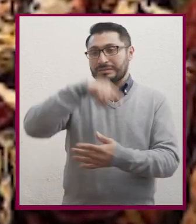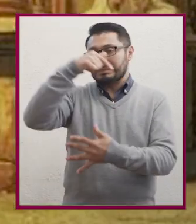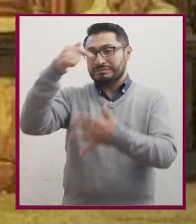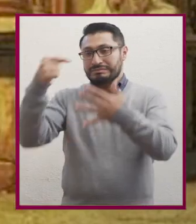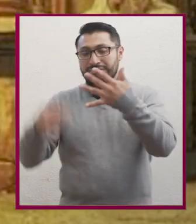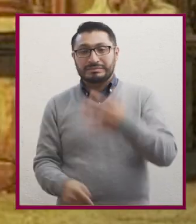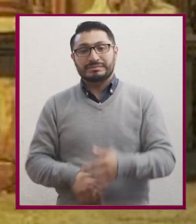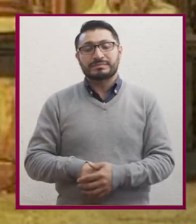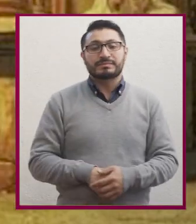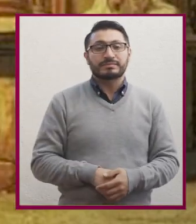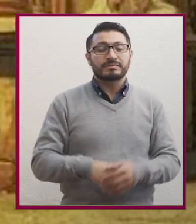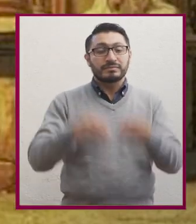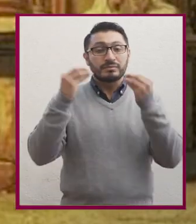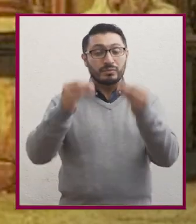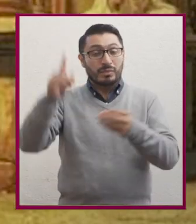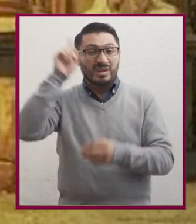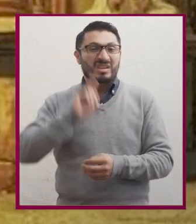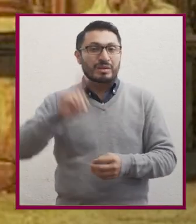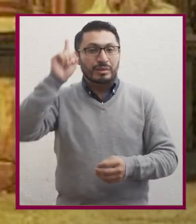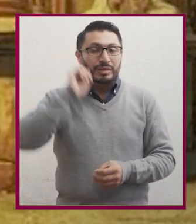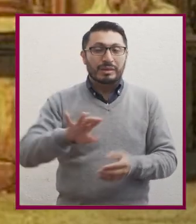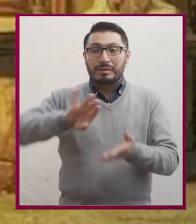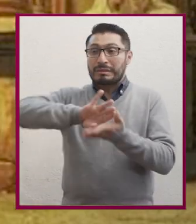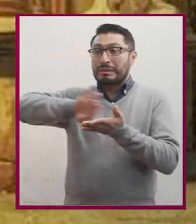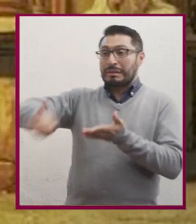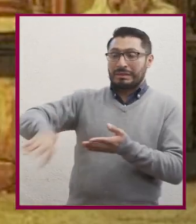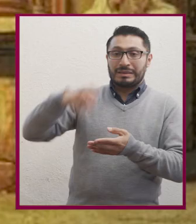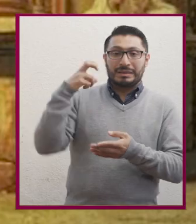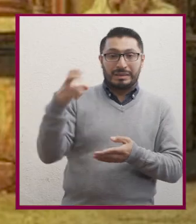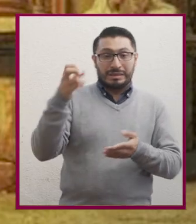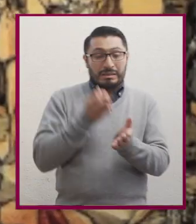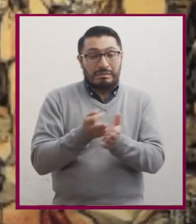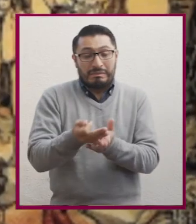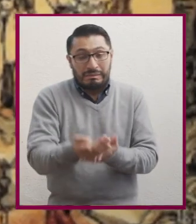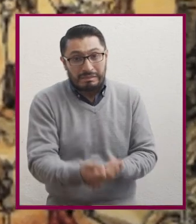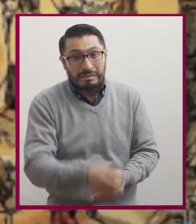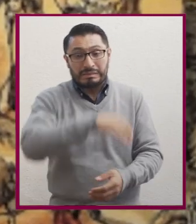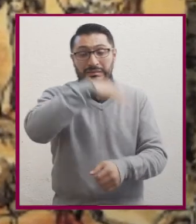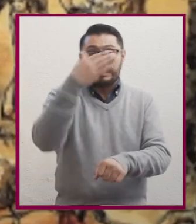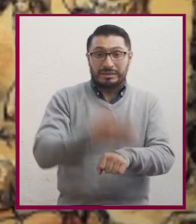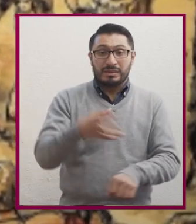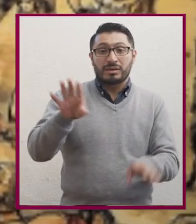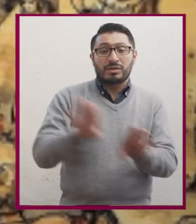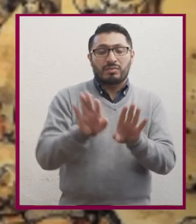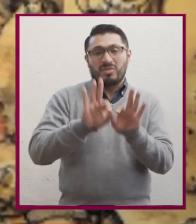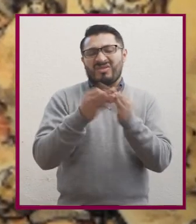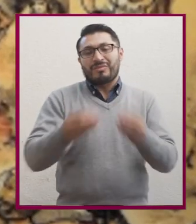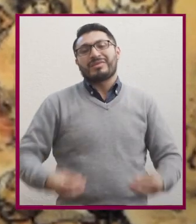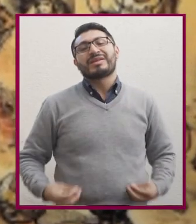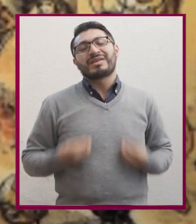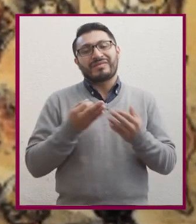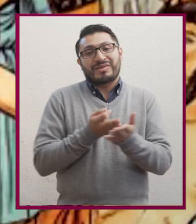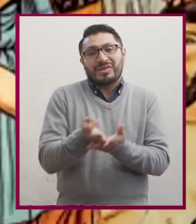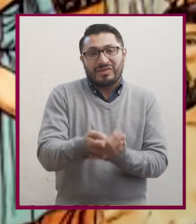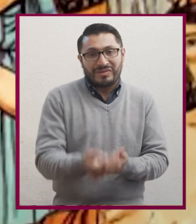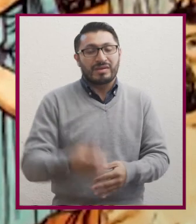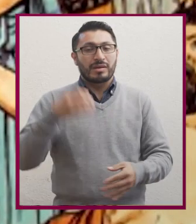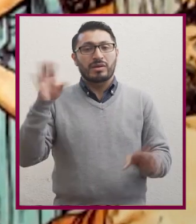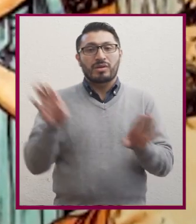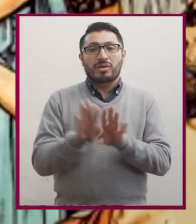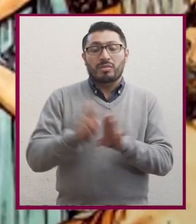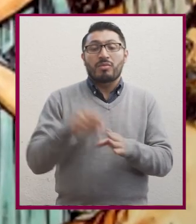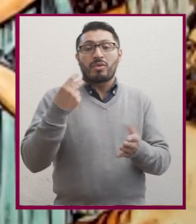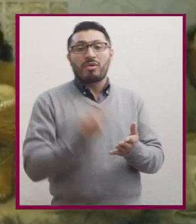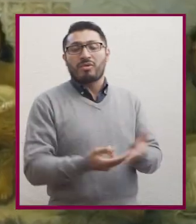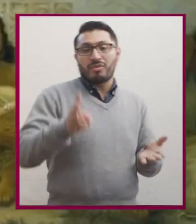actrices. Así que muchas mujeres, para evitar una condena por adulterio, adoptaban este estilo de vida. Era un juego de